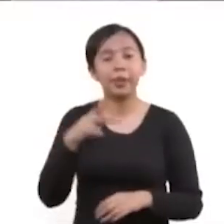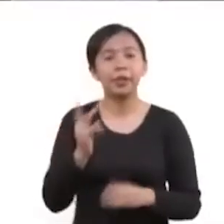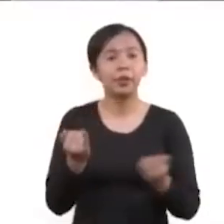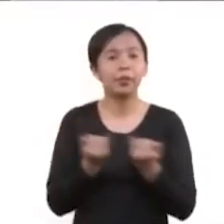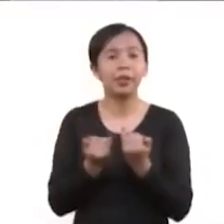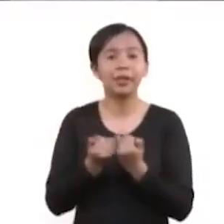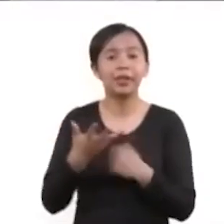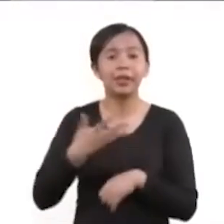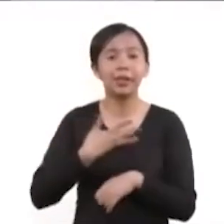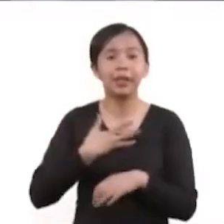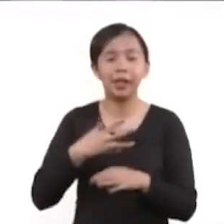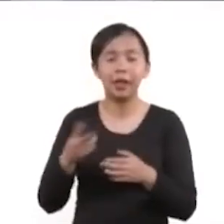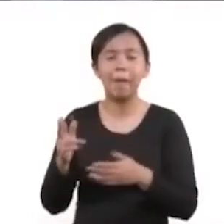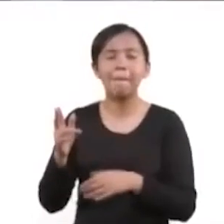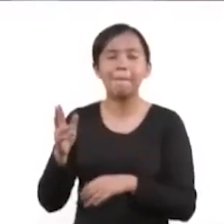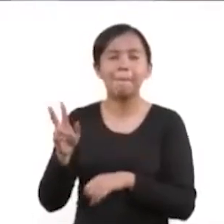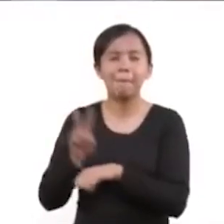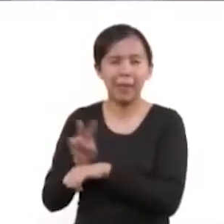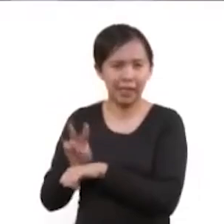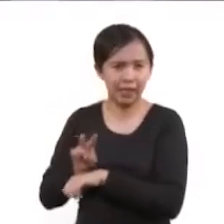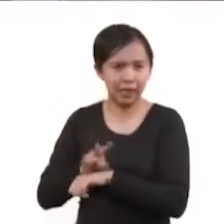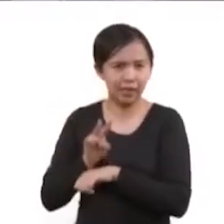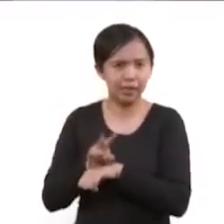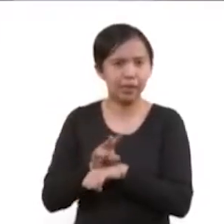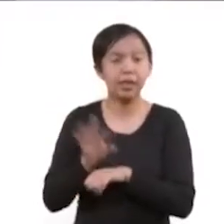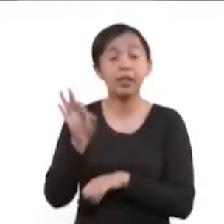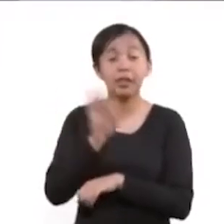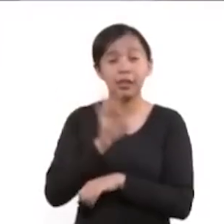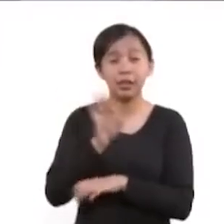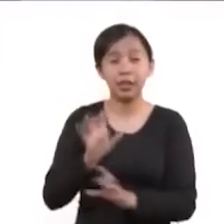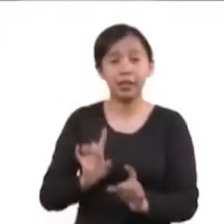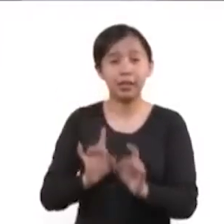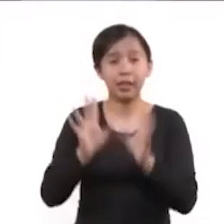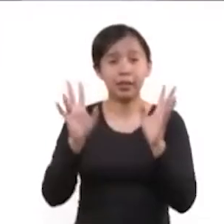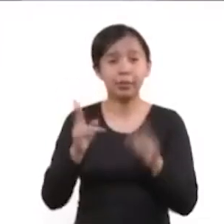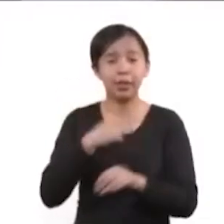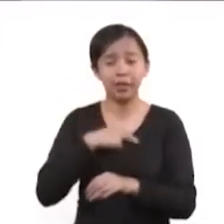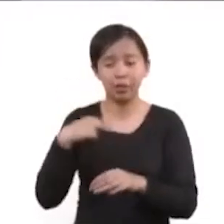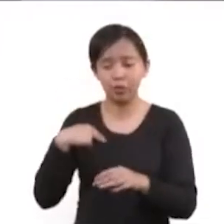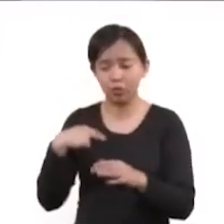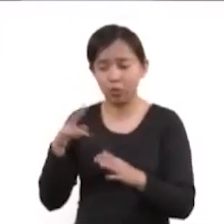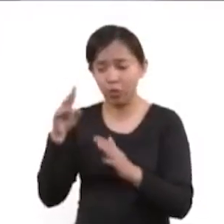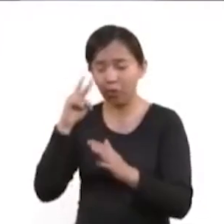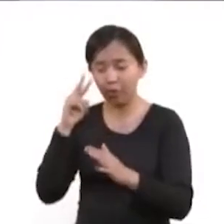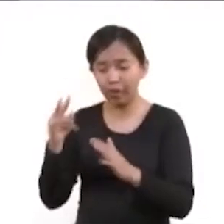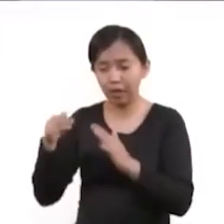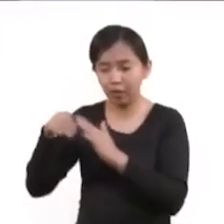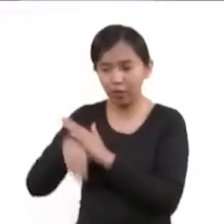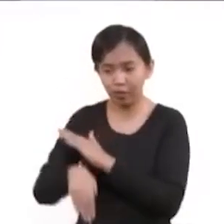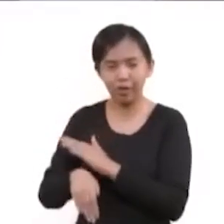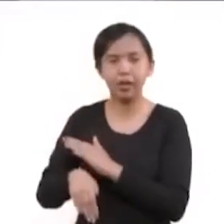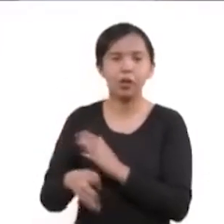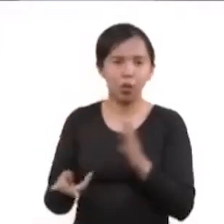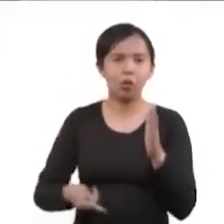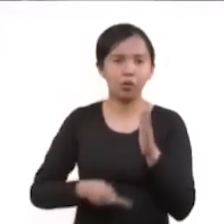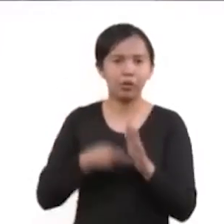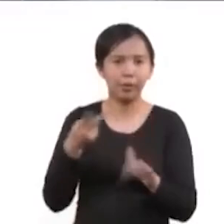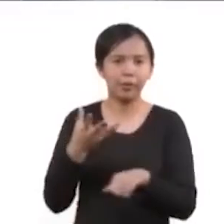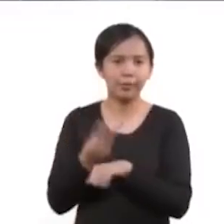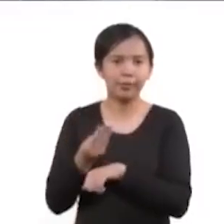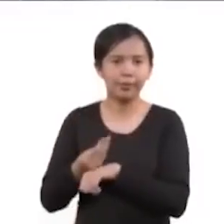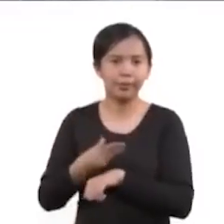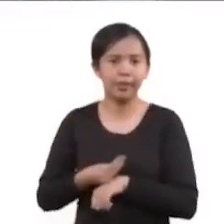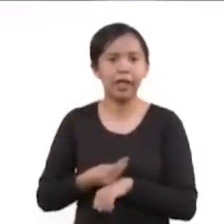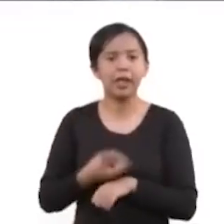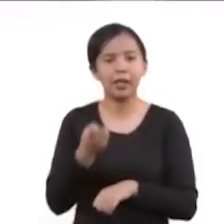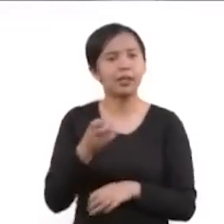monitoreo para estar nivelando y en caso de que volvamos a tener hundimiento se vuelva a rellenar. Y pues es lo